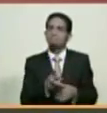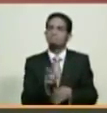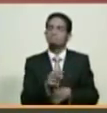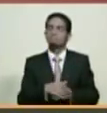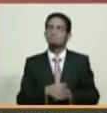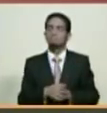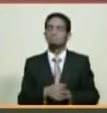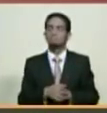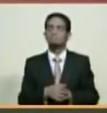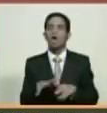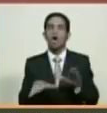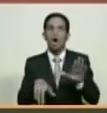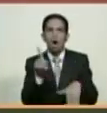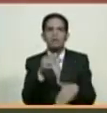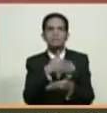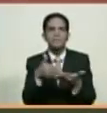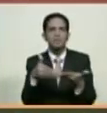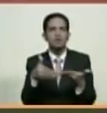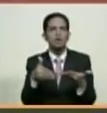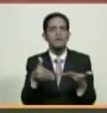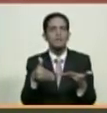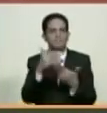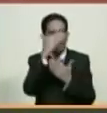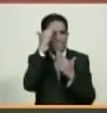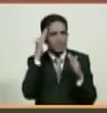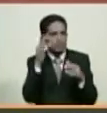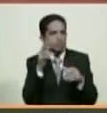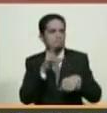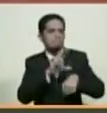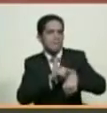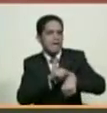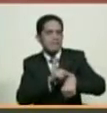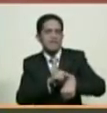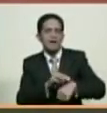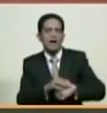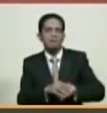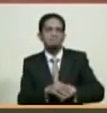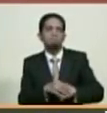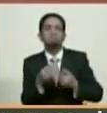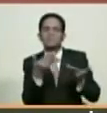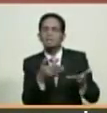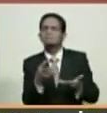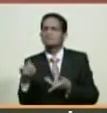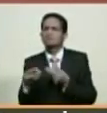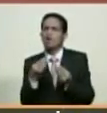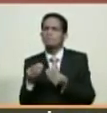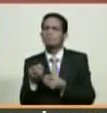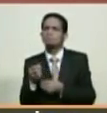¿Con los 11 millones de consultas gratuitas en el sistema Barrio Adentro cada año? ¿Cómo hacemos?